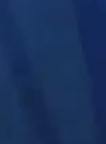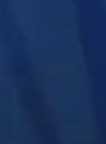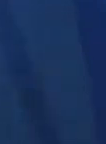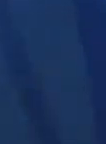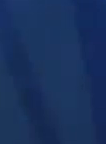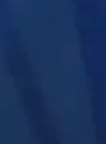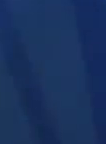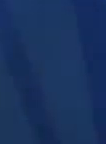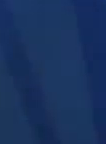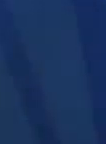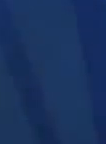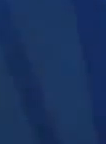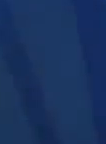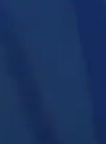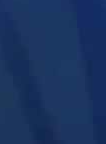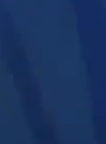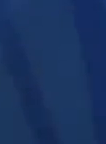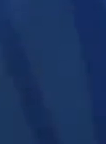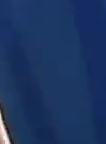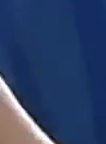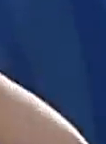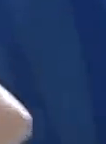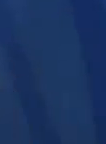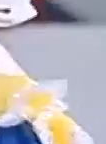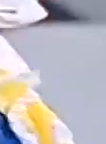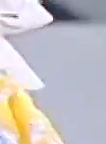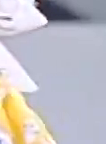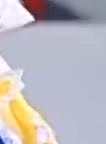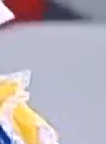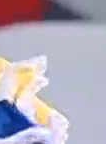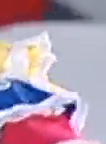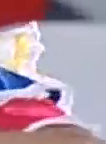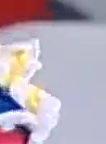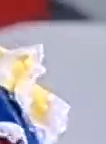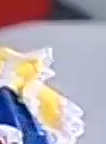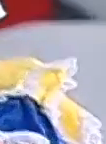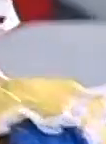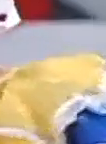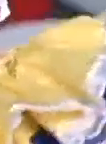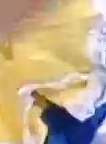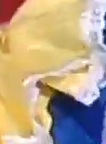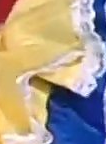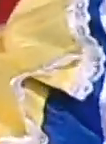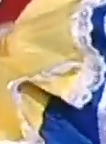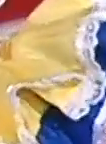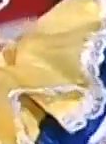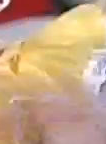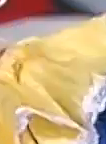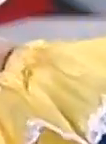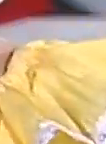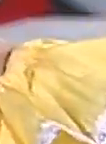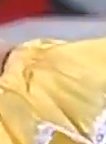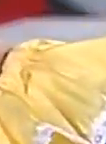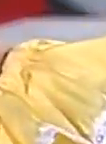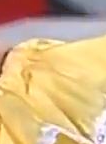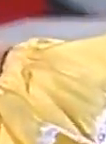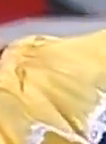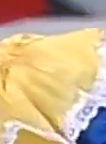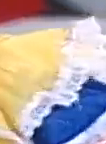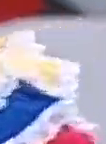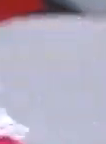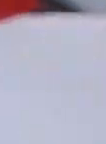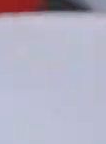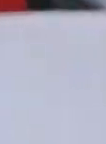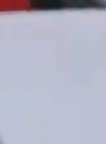presente para forjar el futuro. Este país, tu país, nuestro país.